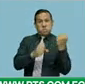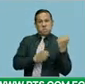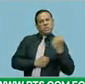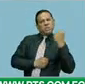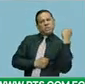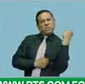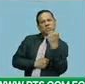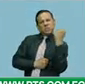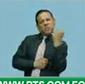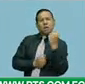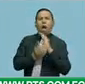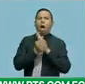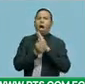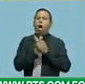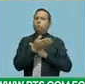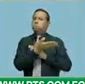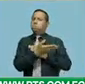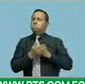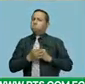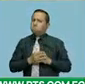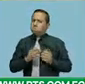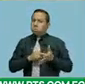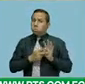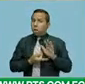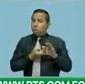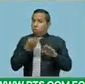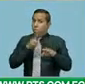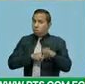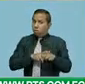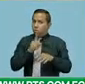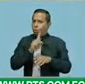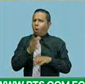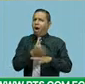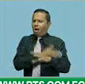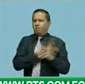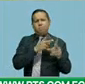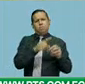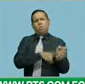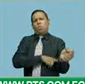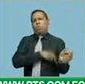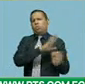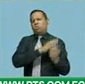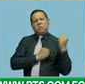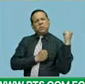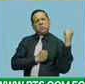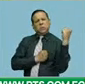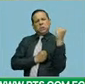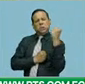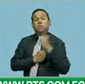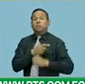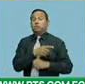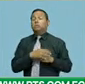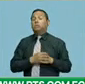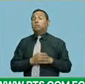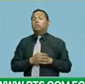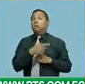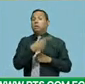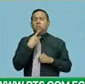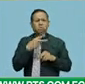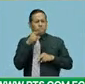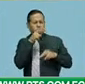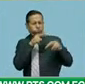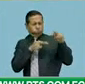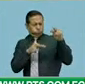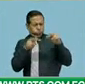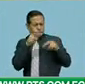era la primera vez que lo utilizaba. Existe todas las características dolosas en las cuales